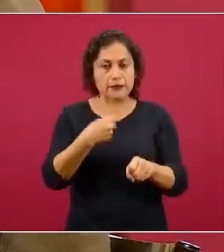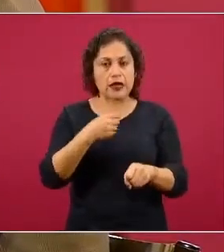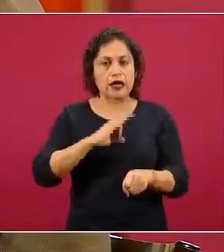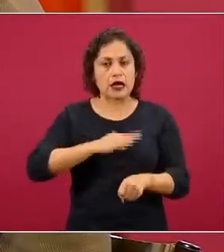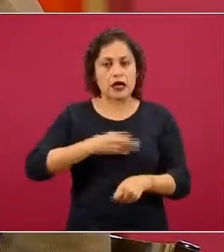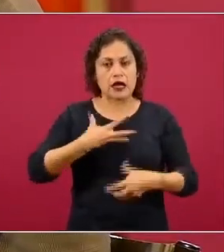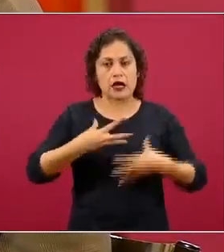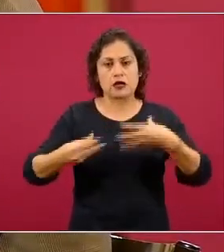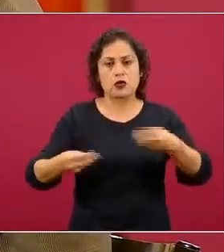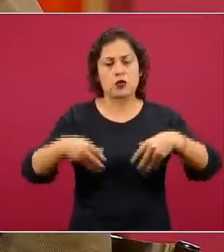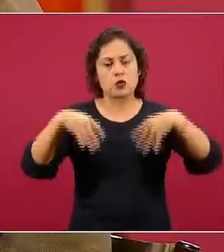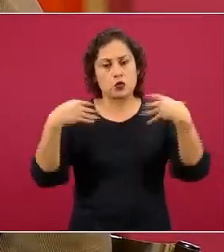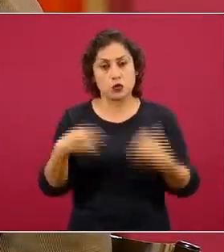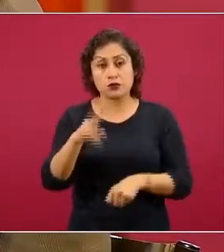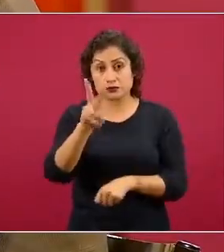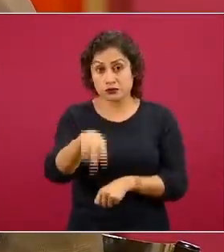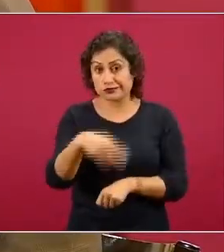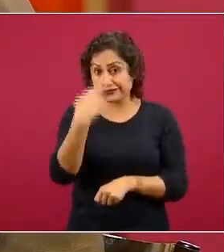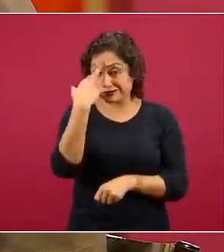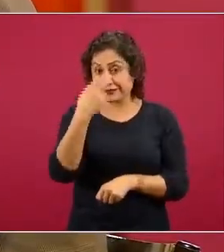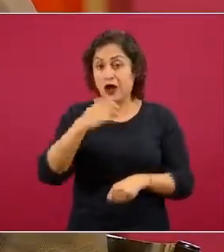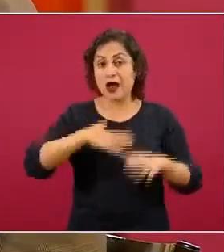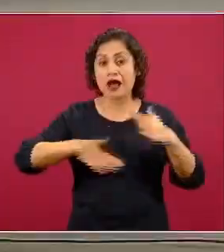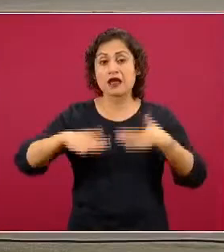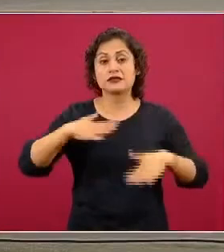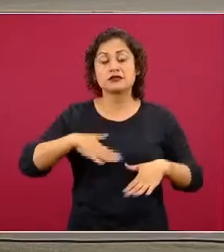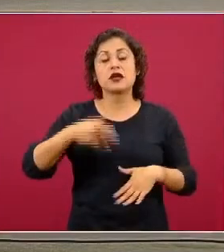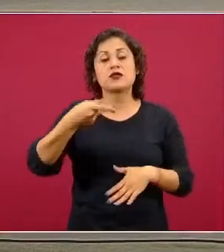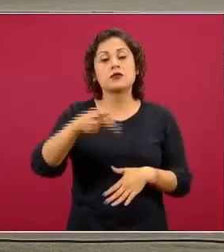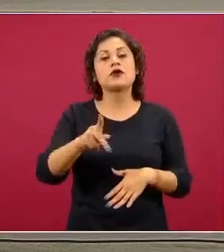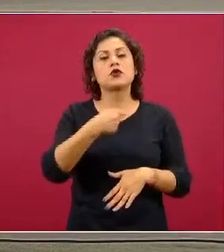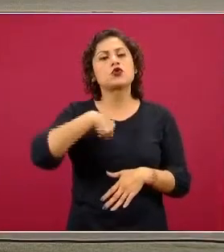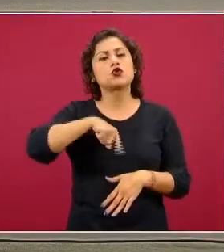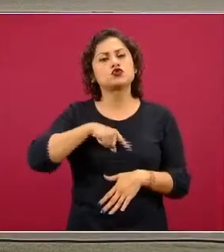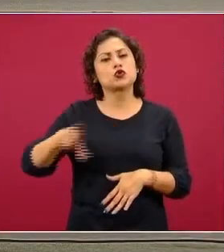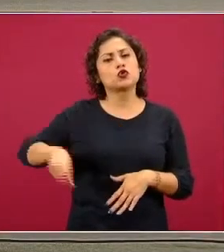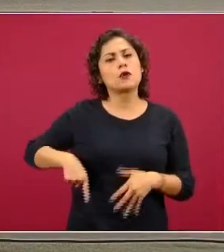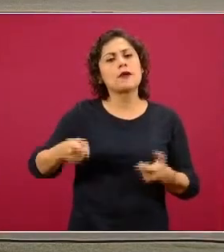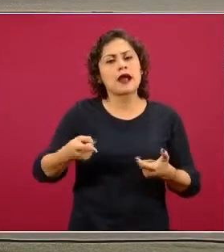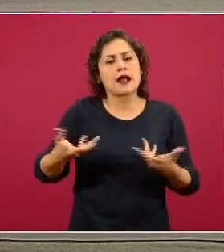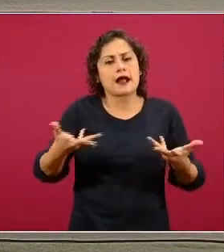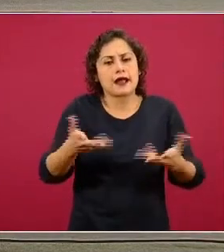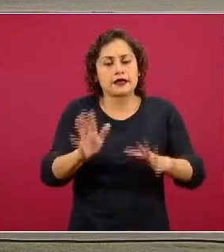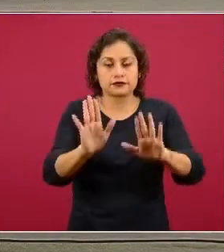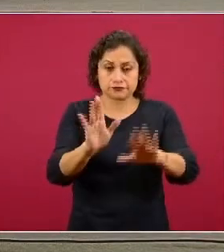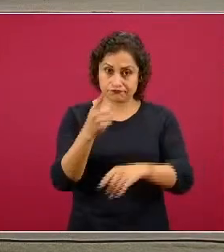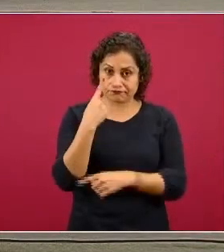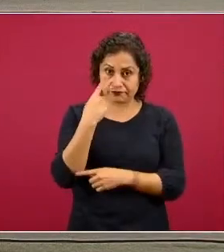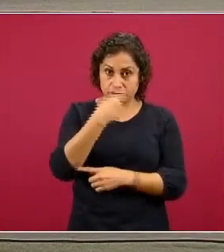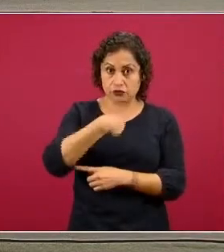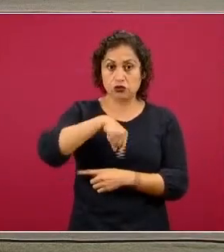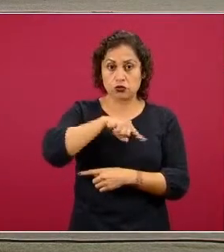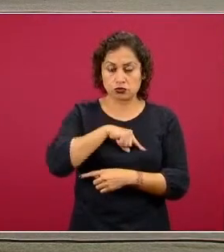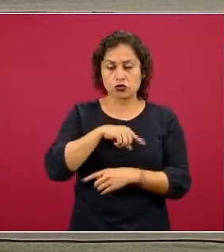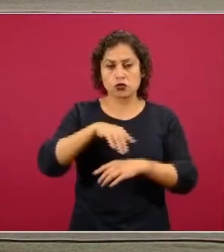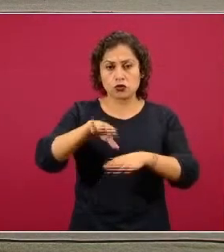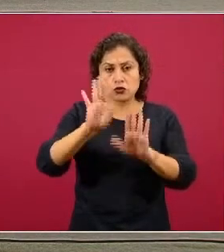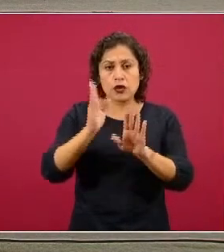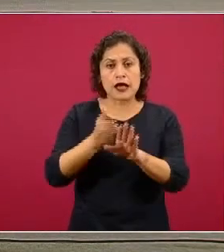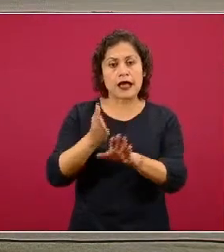está cansado. Y ahora, ¿qué hemos hecho? Un poco lo que se ha hecho también es, en algún momento